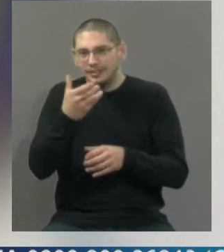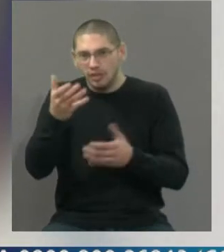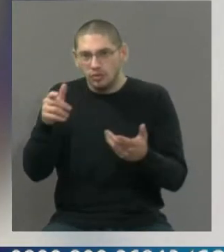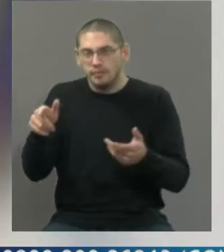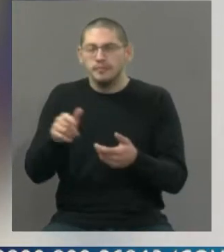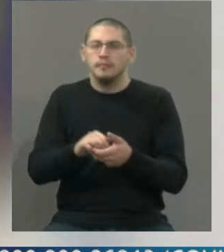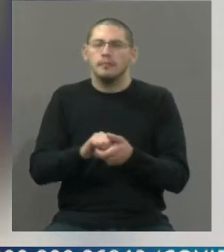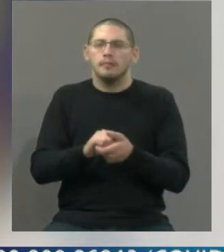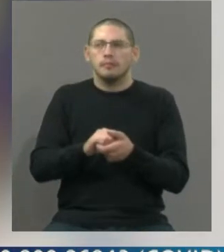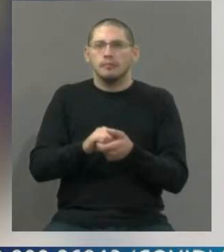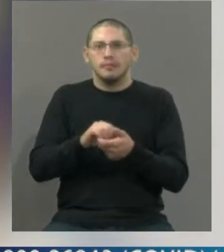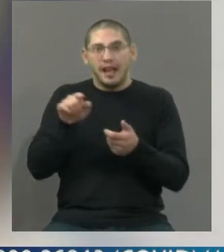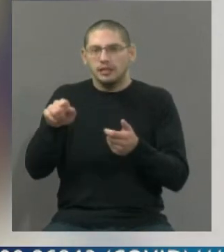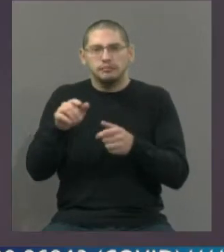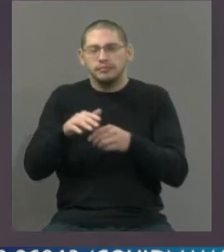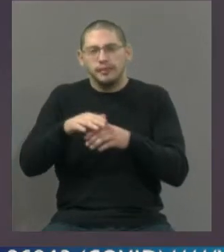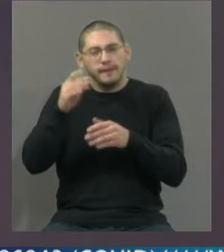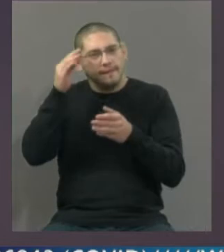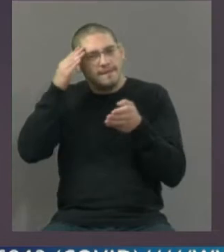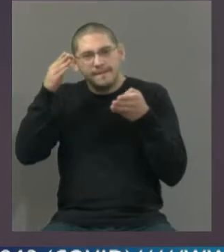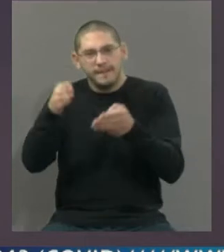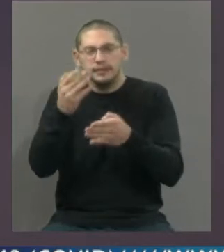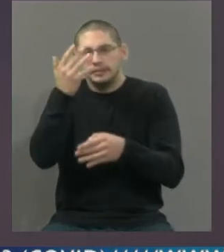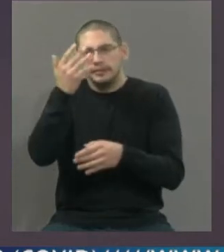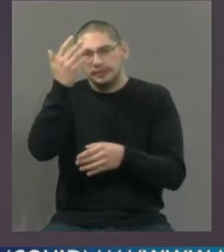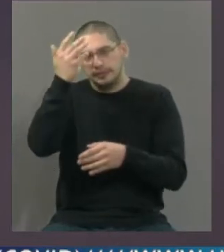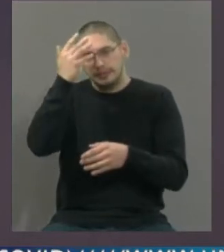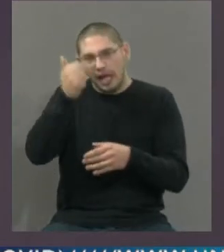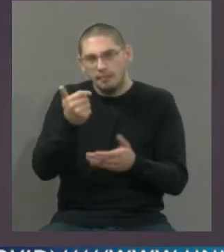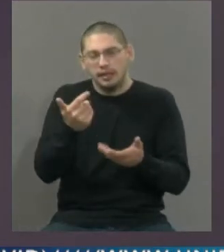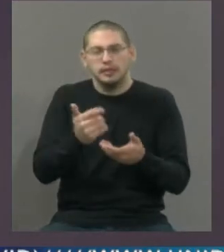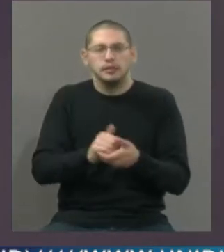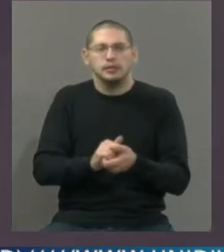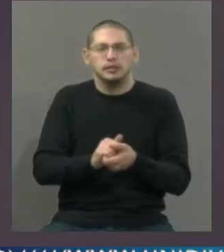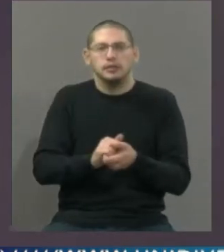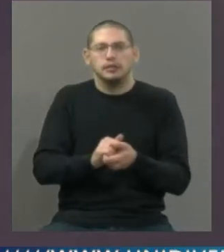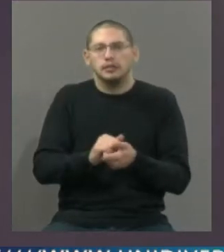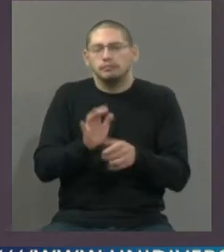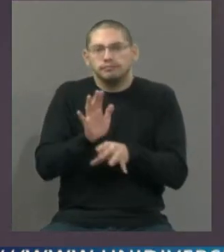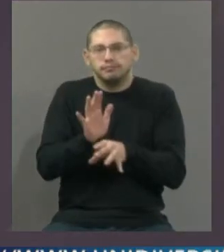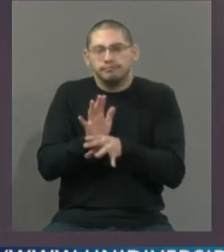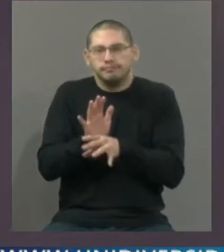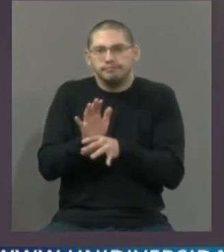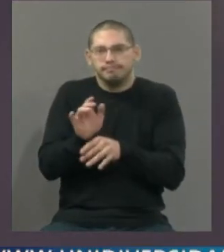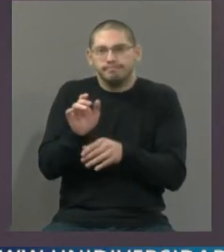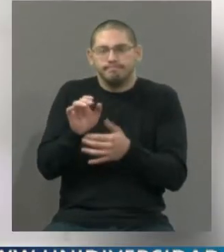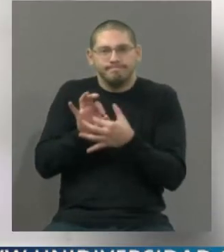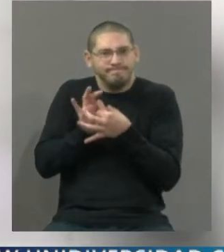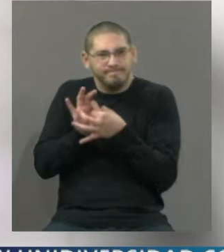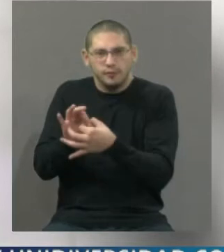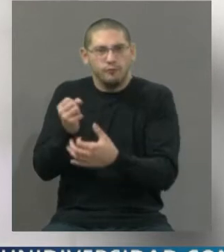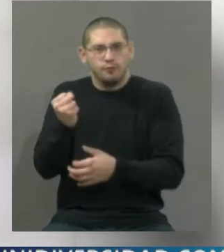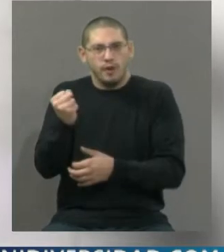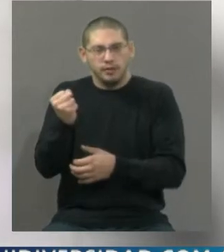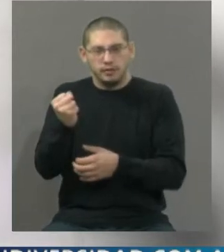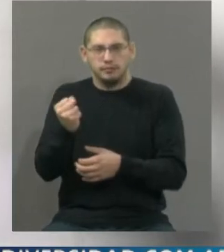departamentos abrazan más esta como identidad de San Martín, ¿no? Y trata de realzar siempre